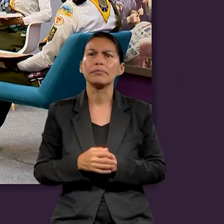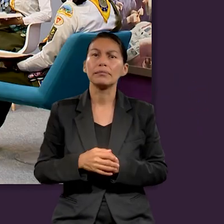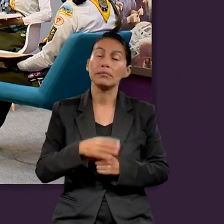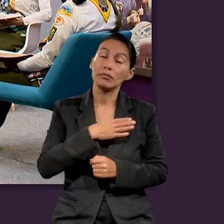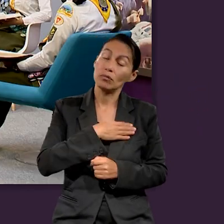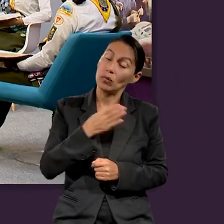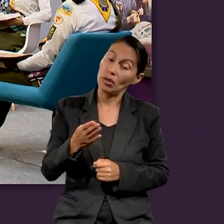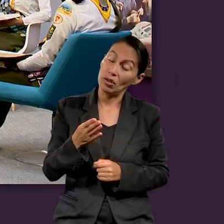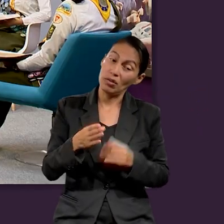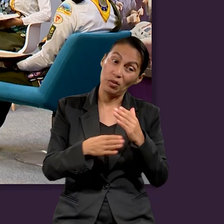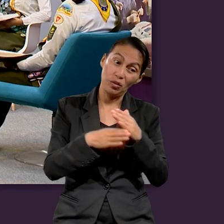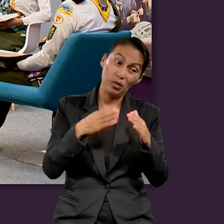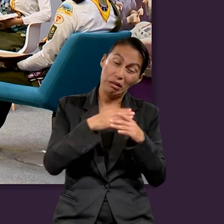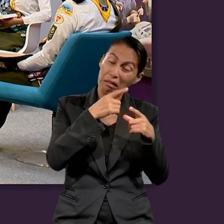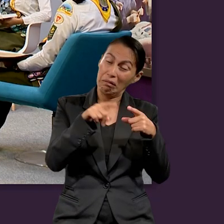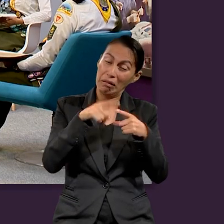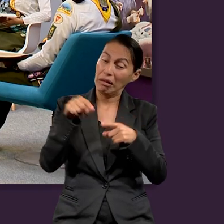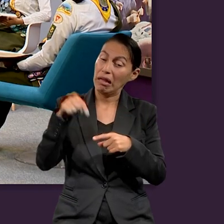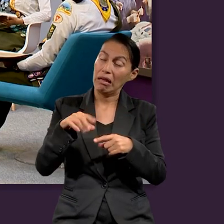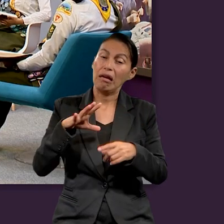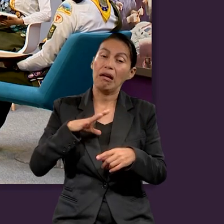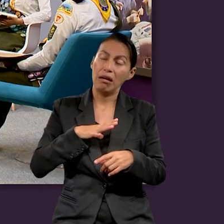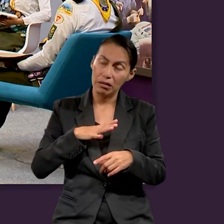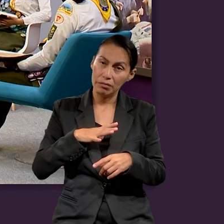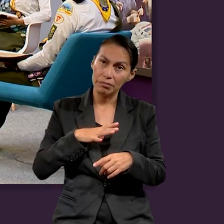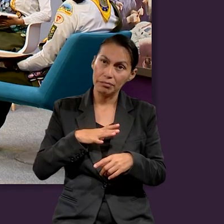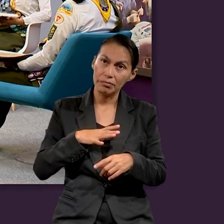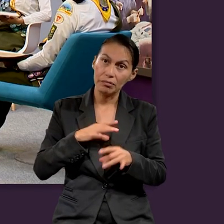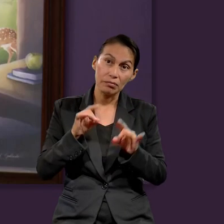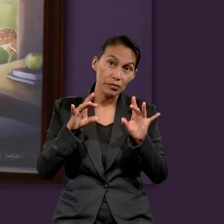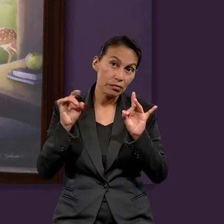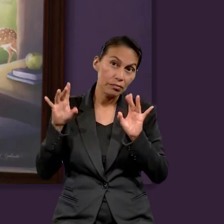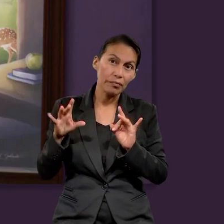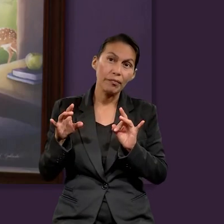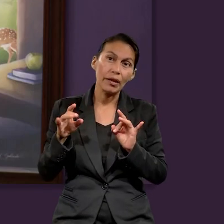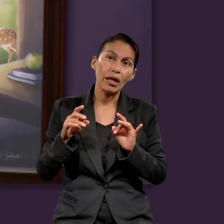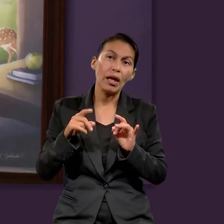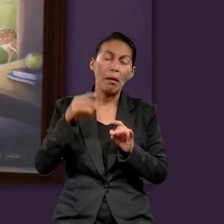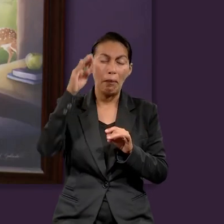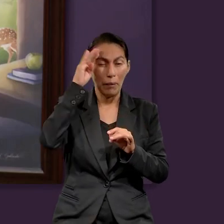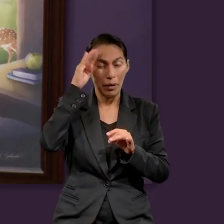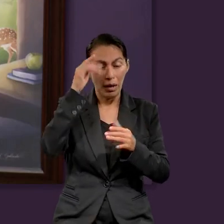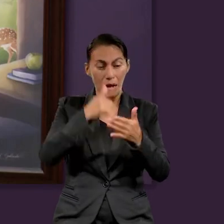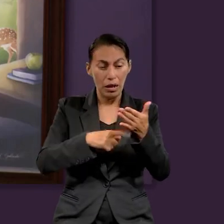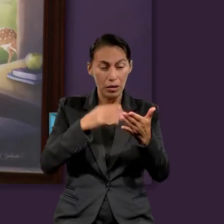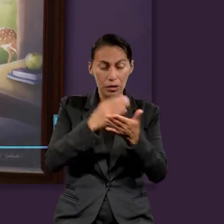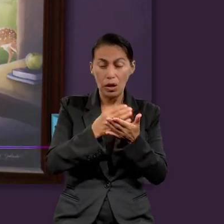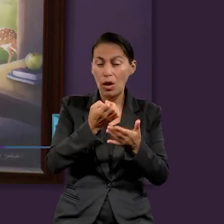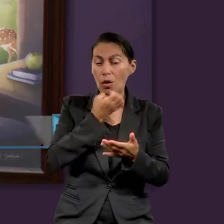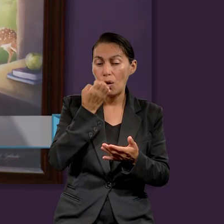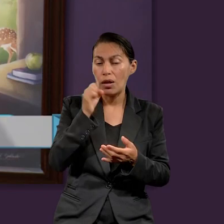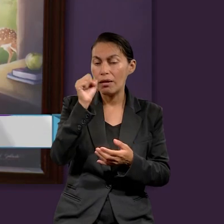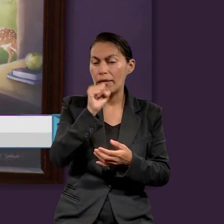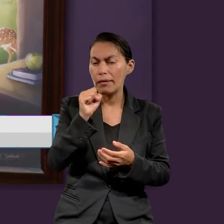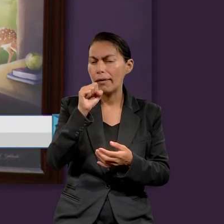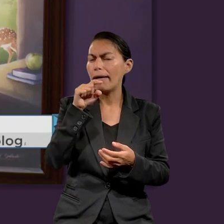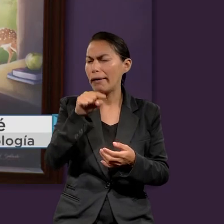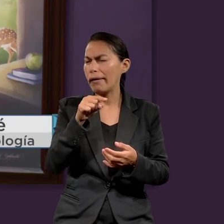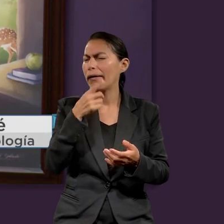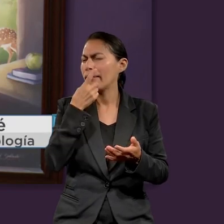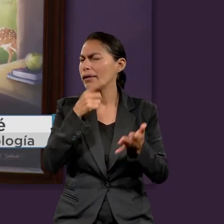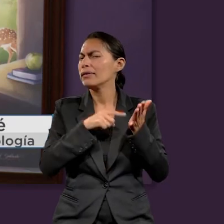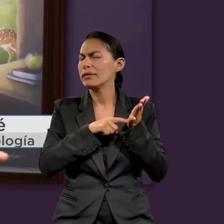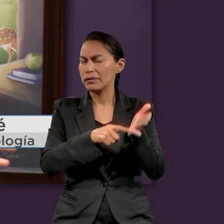Bueno hay muchas cosas que pasamos Pues aquí en la tierra no y creo que la lección de escuela sabática de esta semana